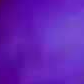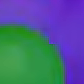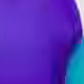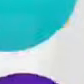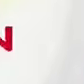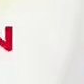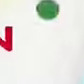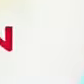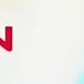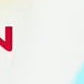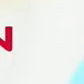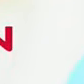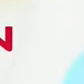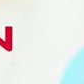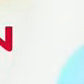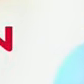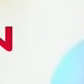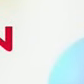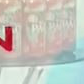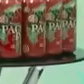calidad.